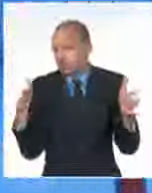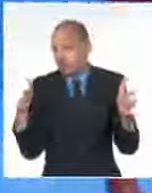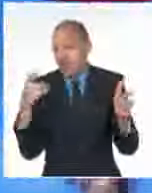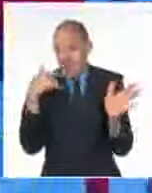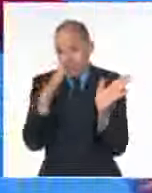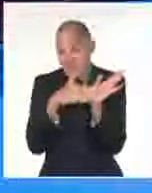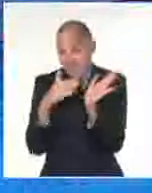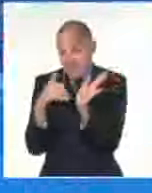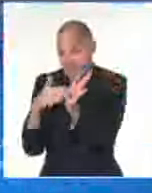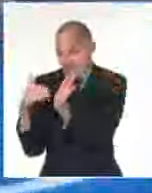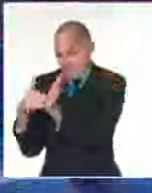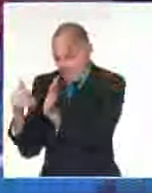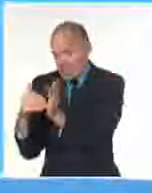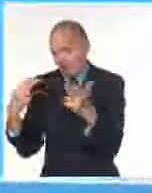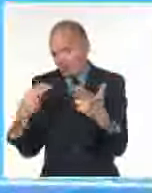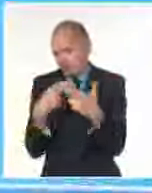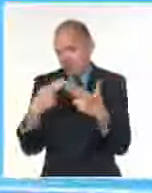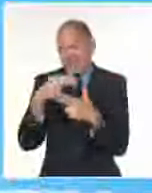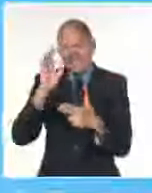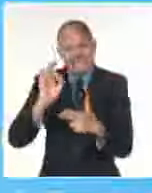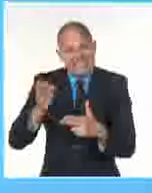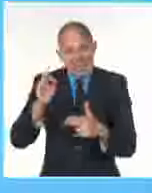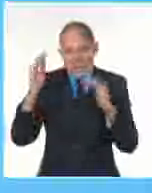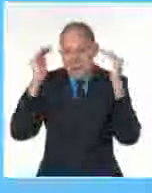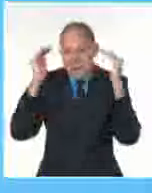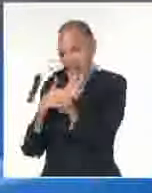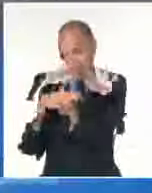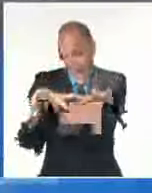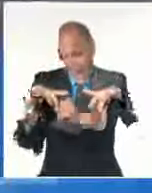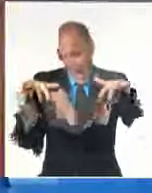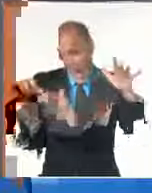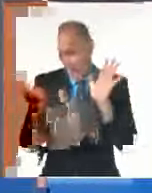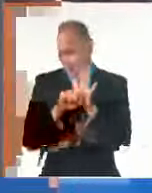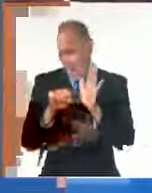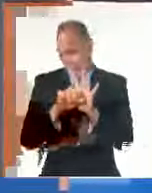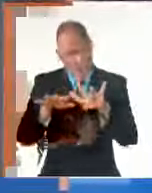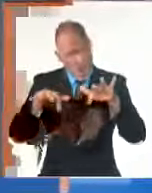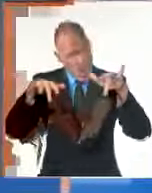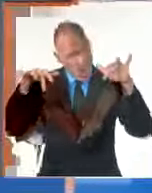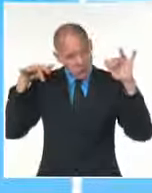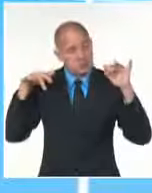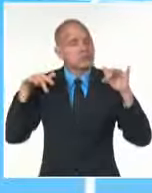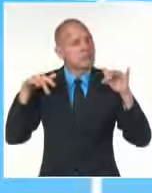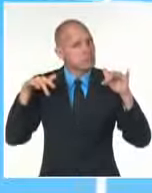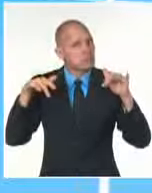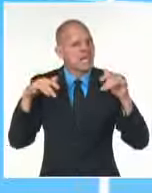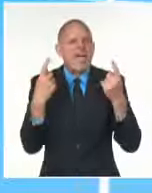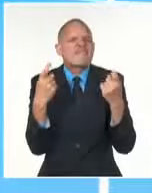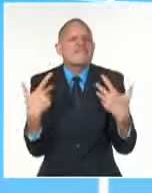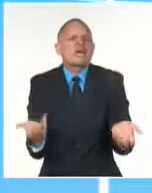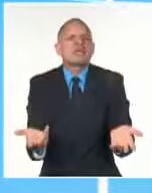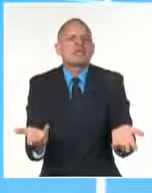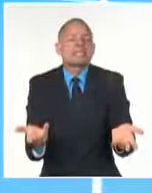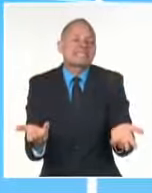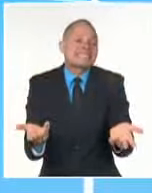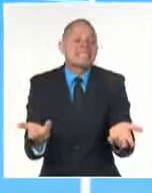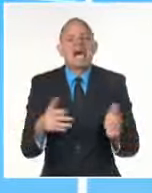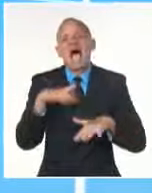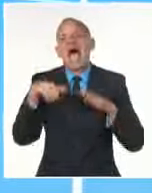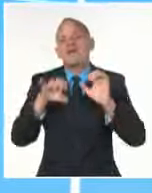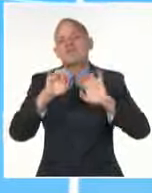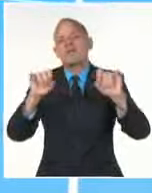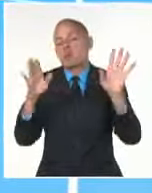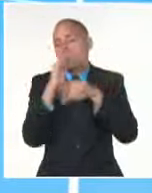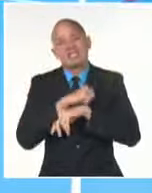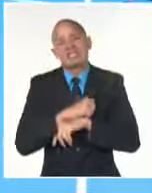meses y con gradas llenas en muchas instalaciones del país. ¿Qué faltaría? Más divulgación. Y en eso la